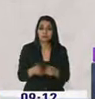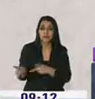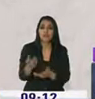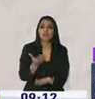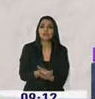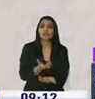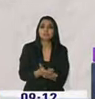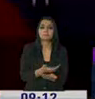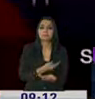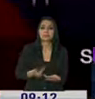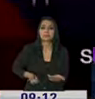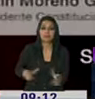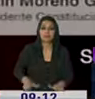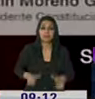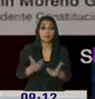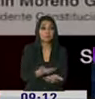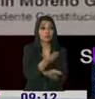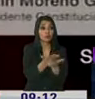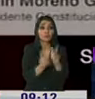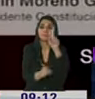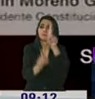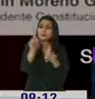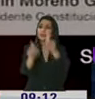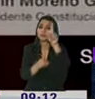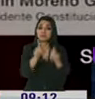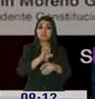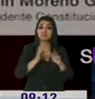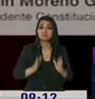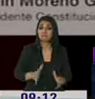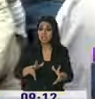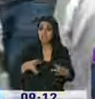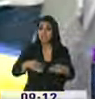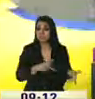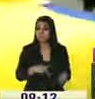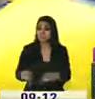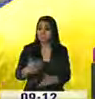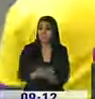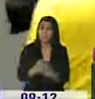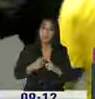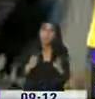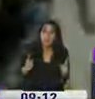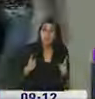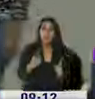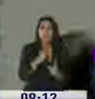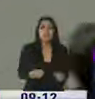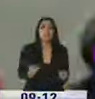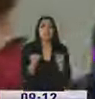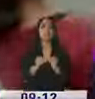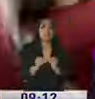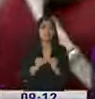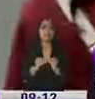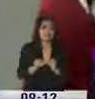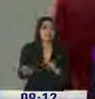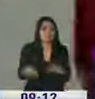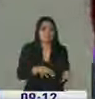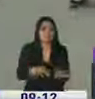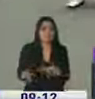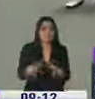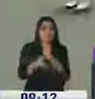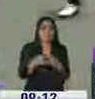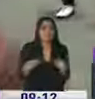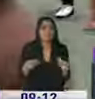presentado por el presidente. Según la encuestadora, los ecuatorianos aceptan el plan, pero se asegura que esperaban aún más acciones concretas para